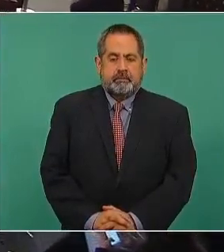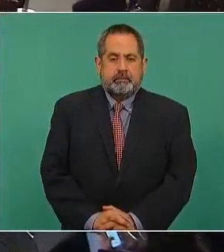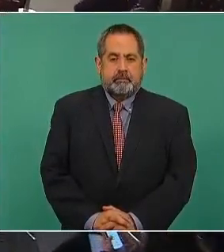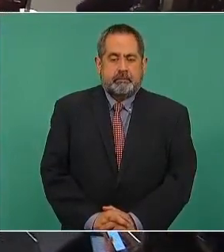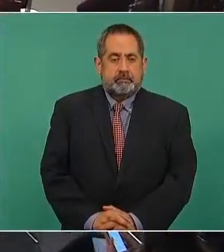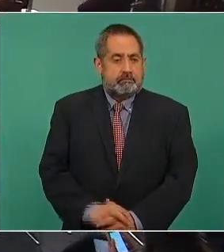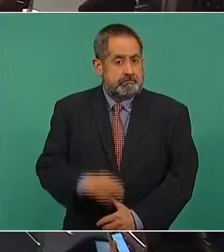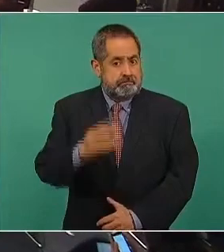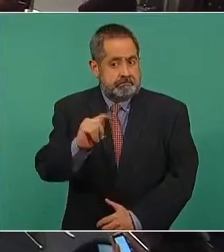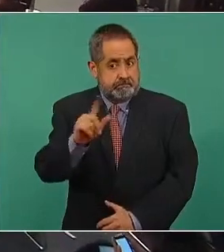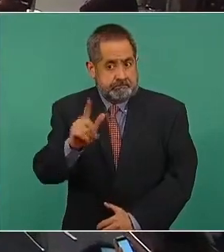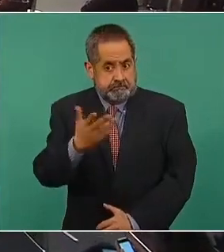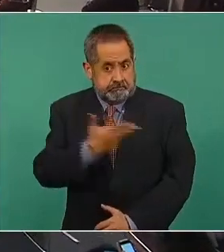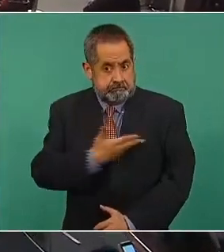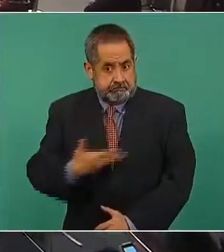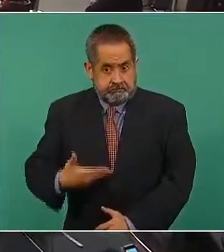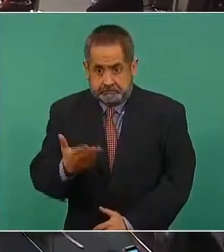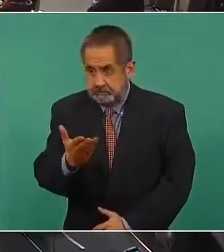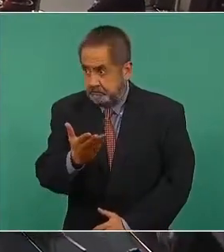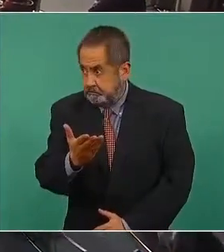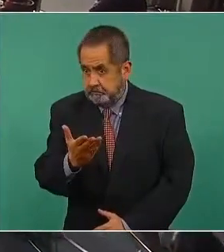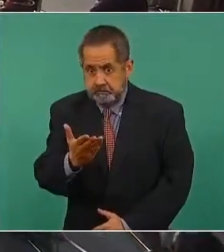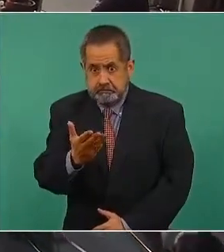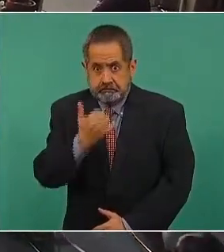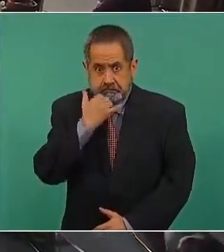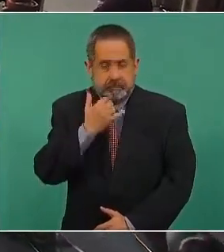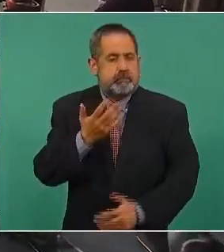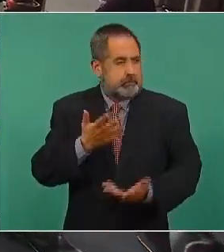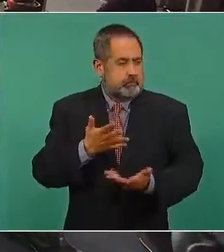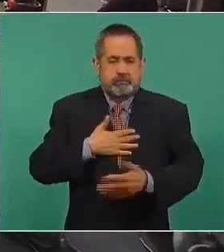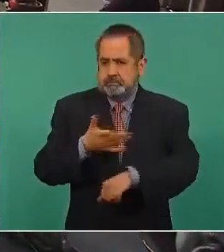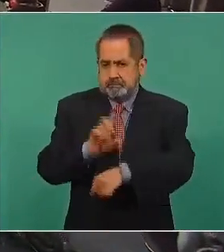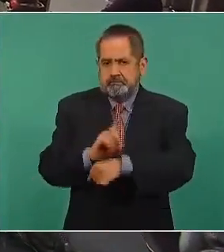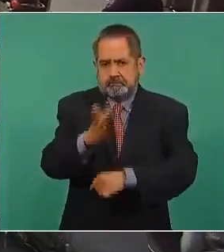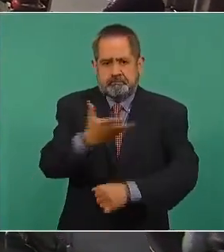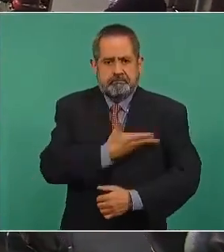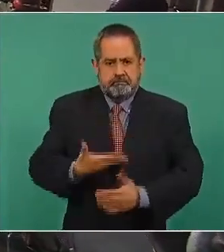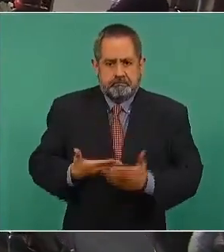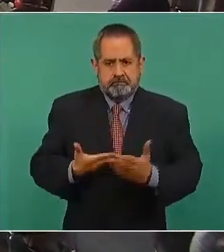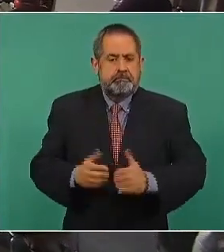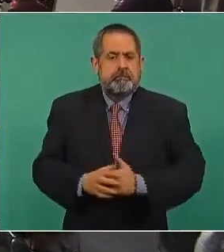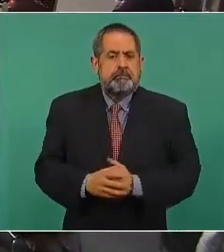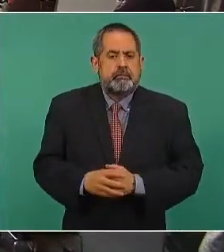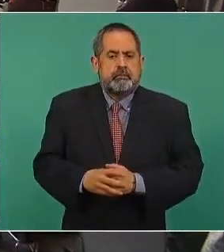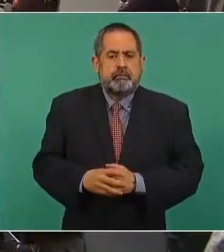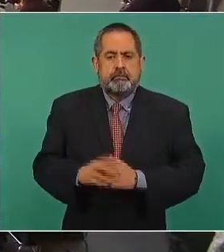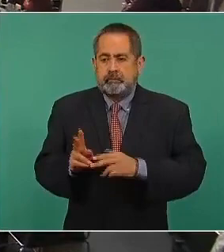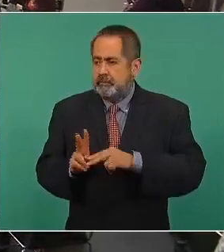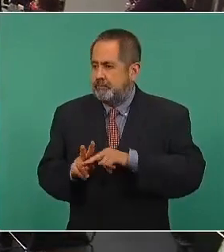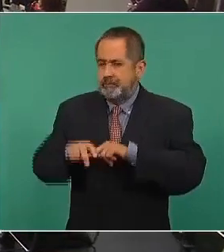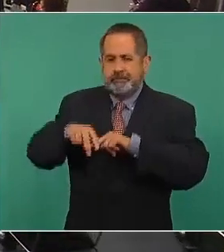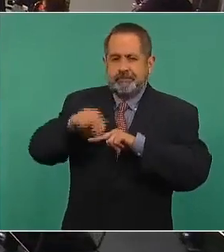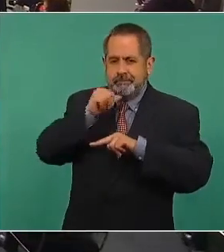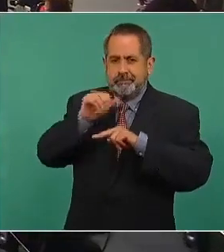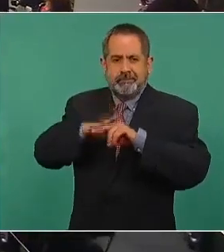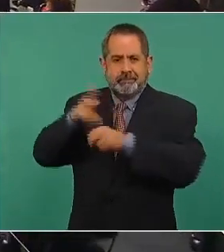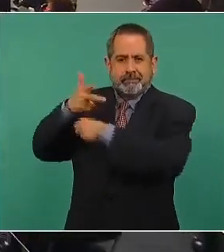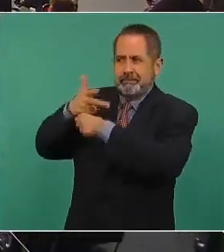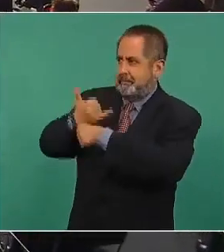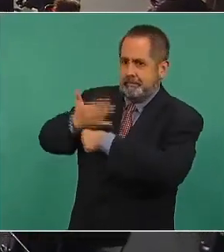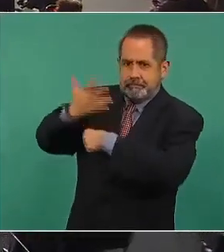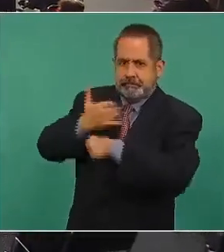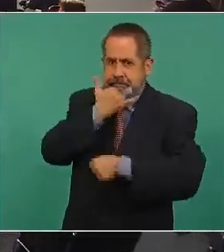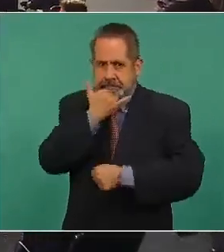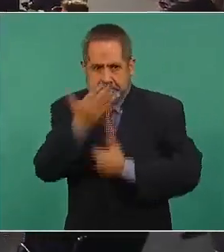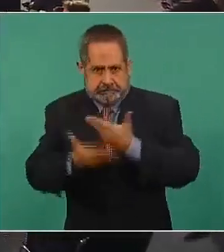¿Qué tal, presidente? Perdón. ¿Qué tal? Buen día, señor presidente. Bueno, no me paro por la cuestión de las cámaras que tenemos atrás.